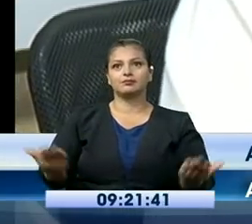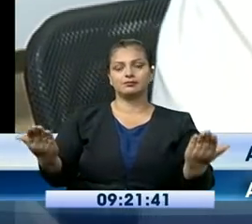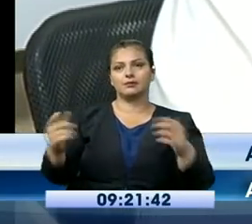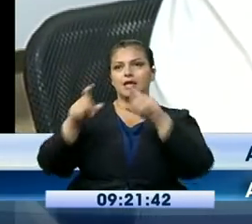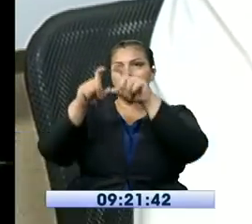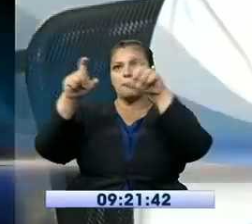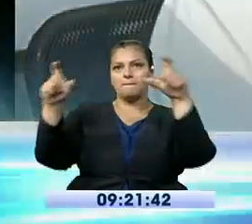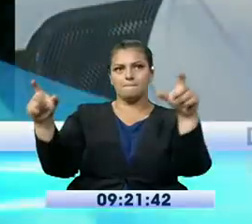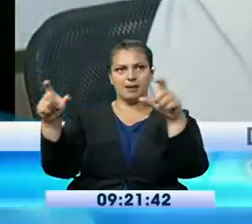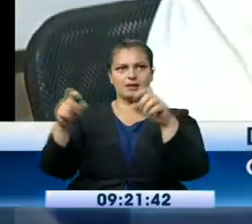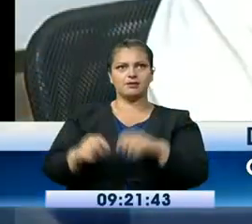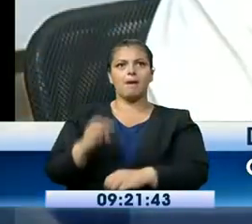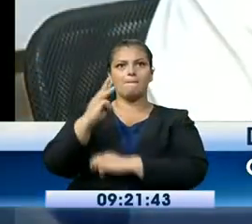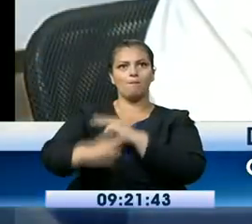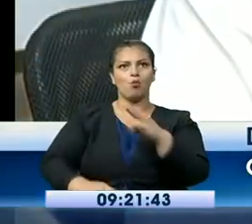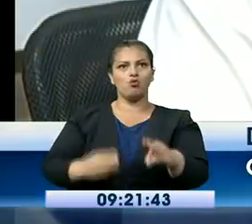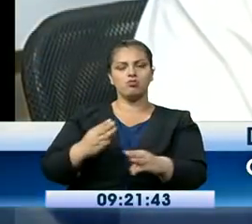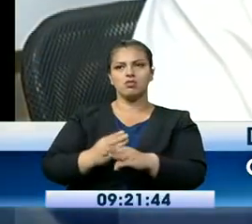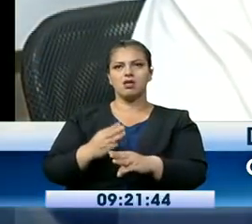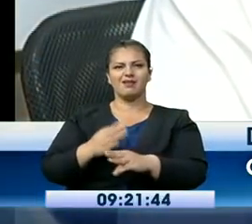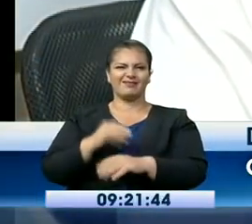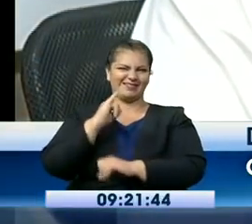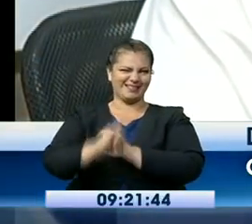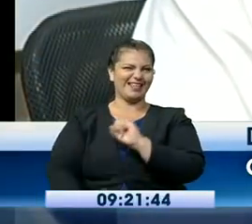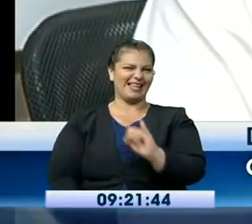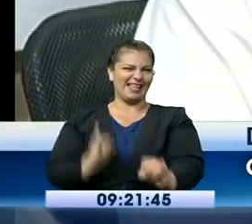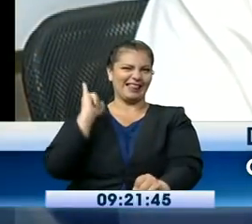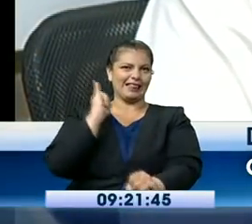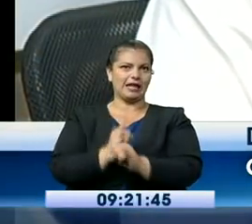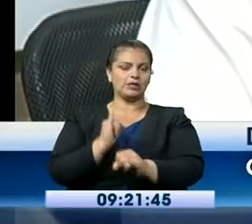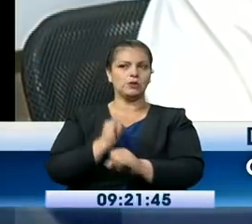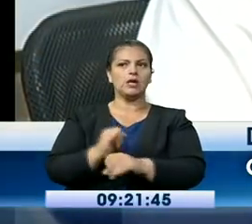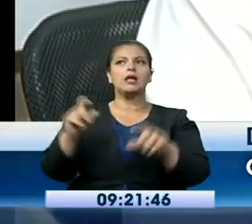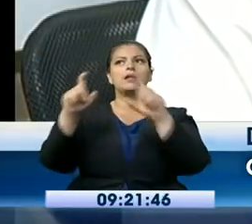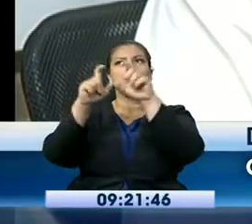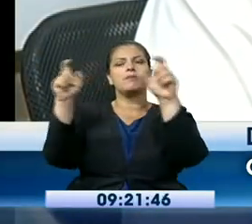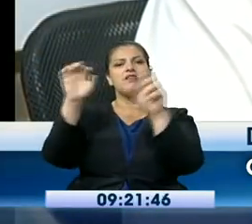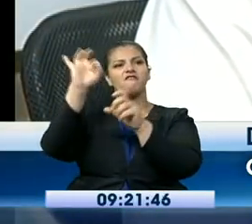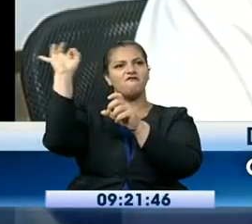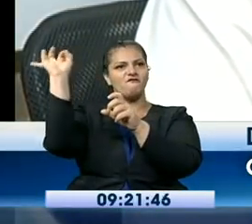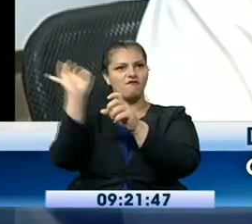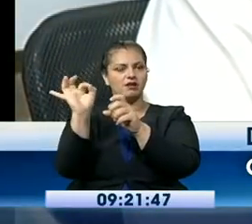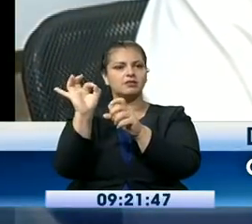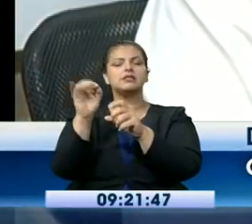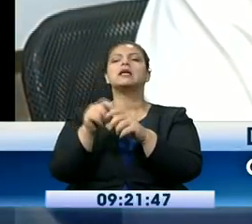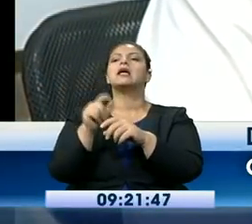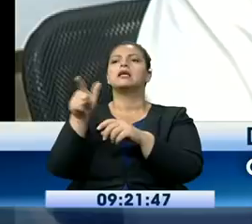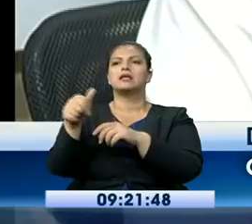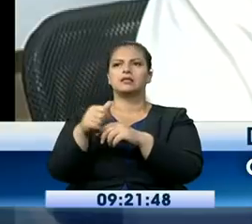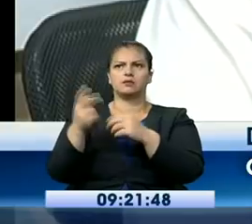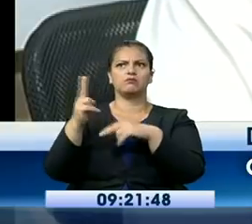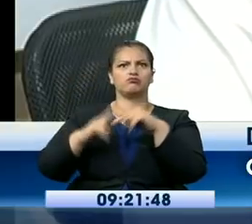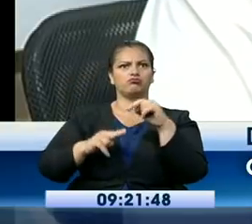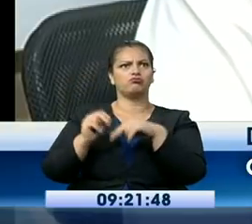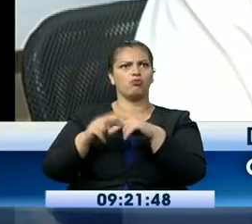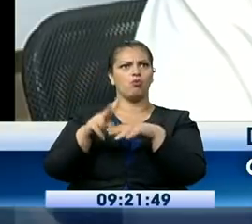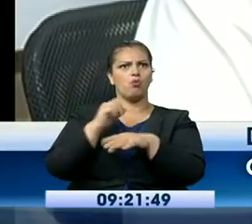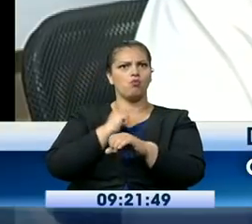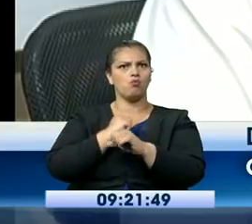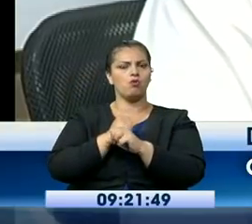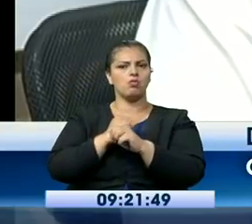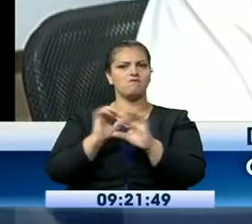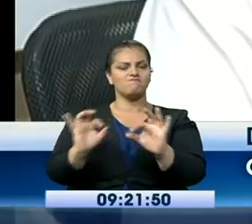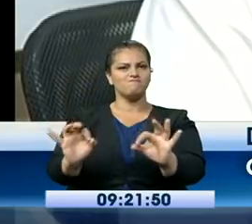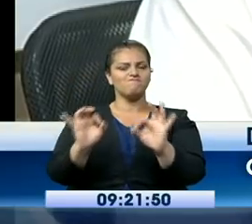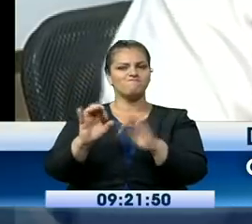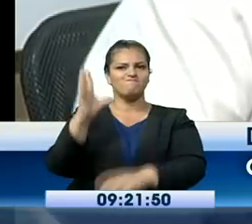de una empresa austríaca y forma que una empresa francesa el concurso aquí lojano toma de manera que la